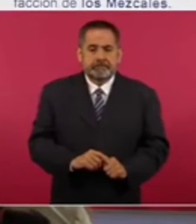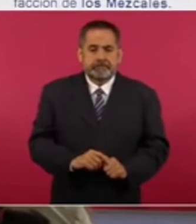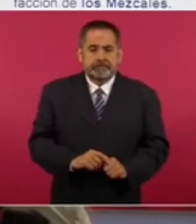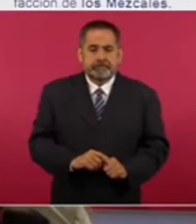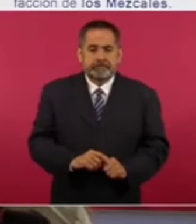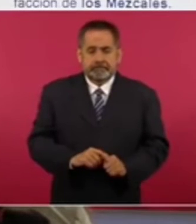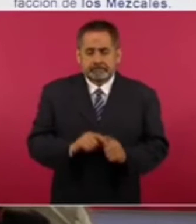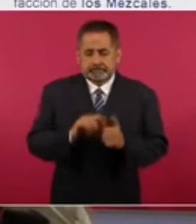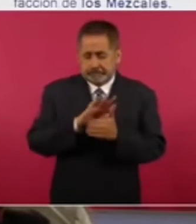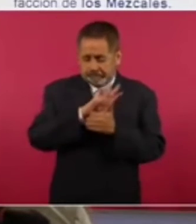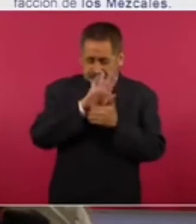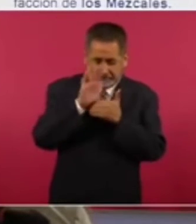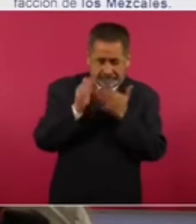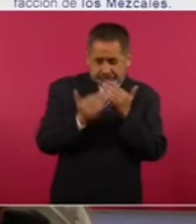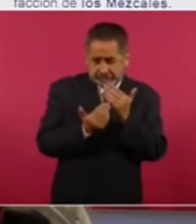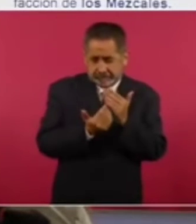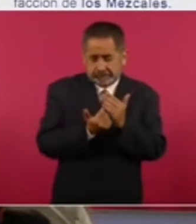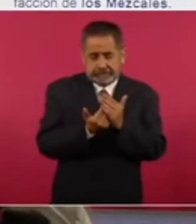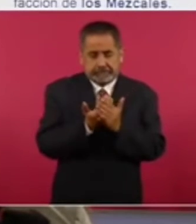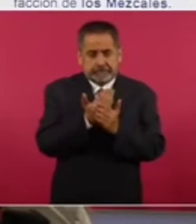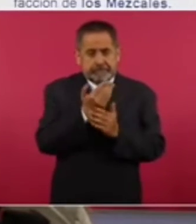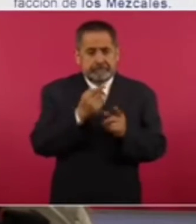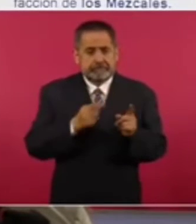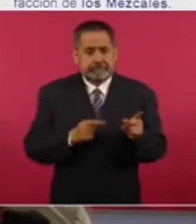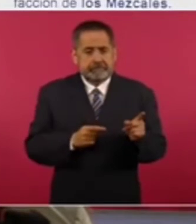en la madrugada.